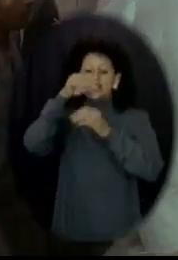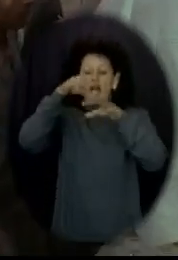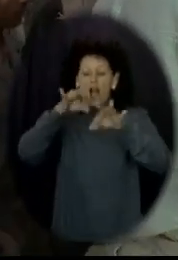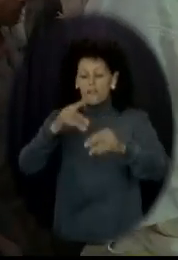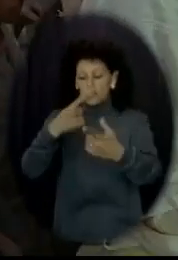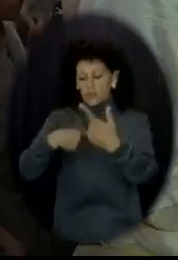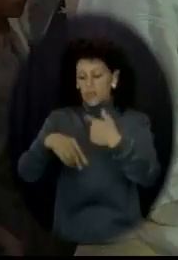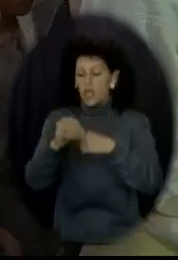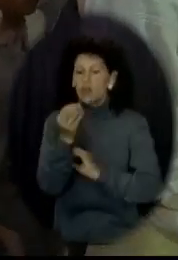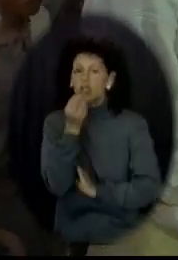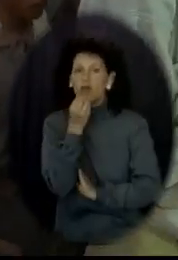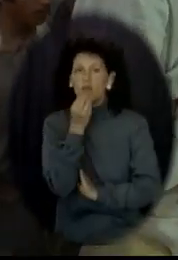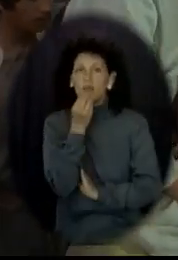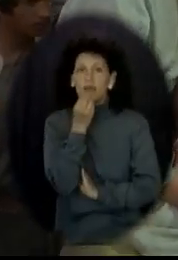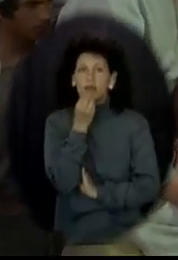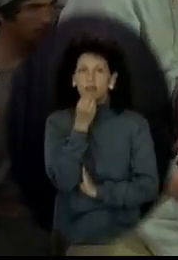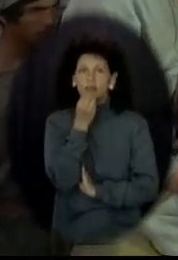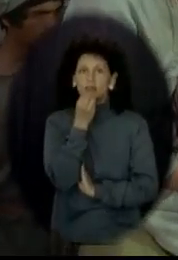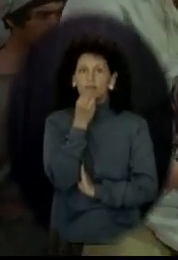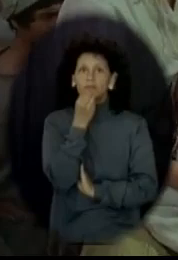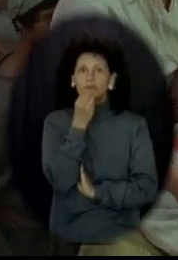las aves se la comieron.